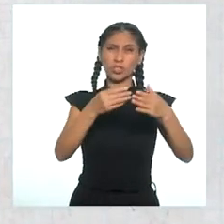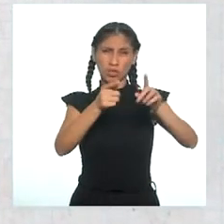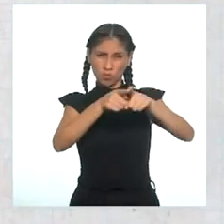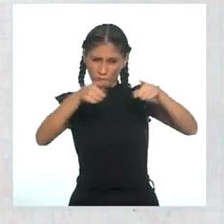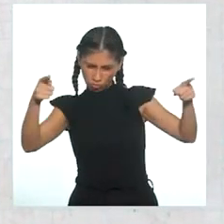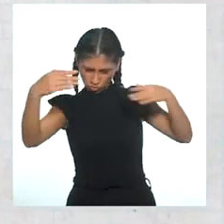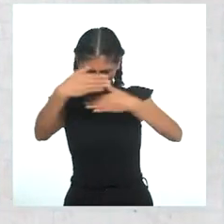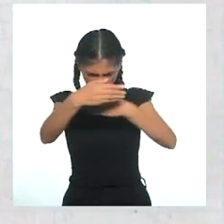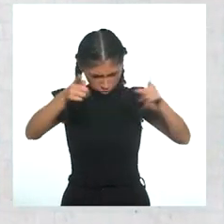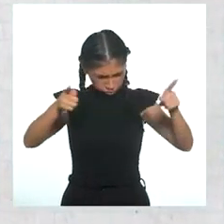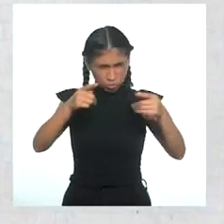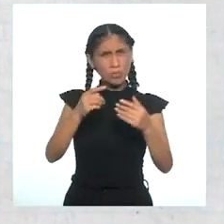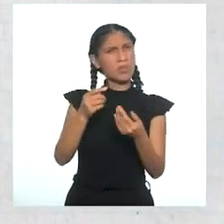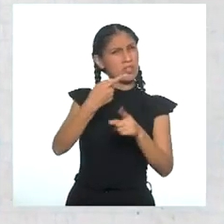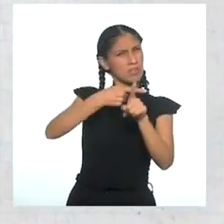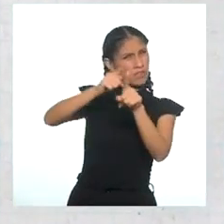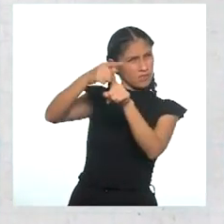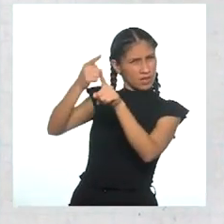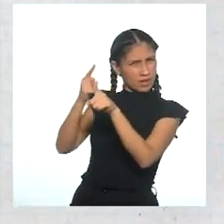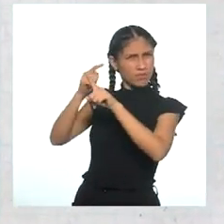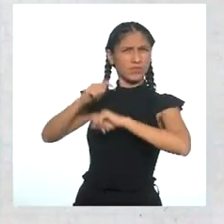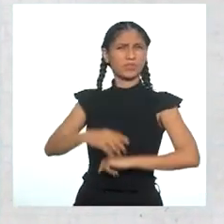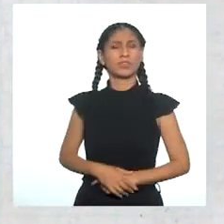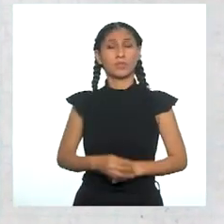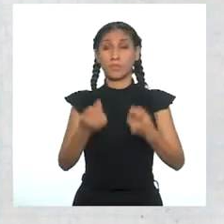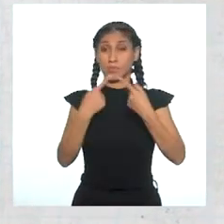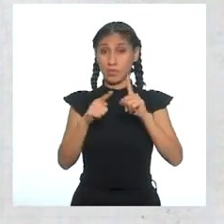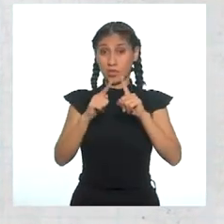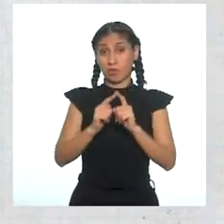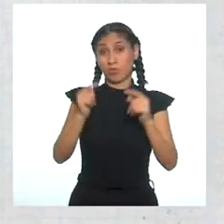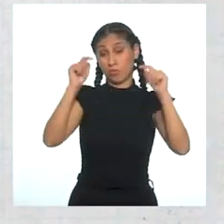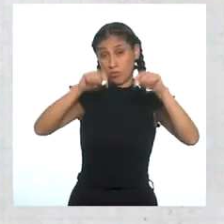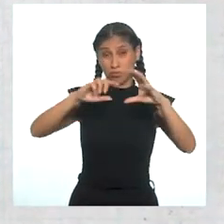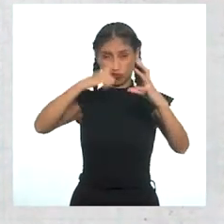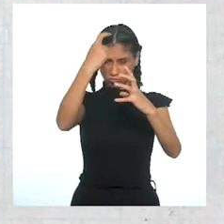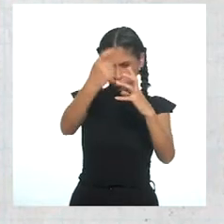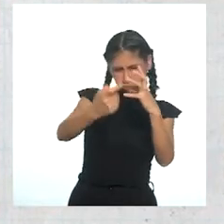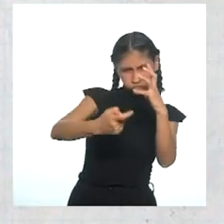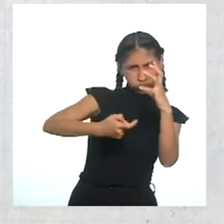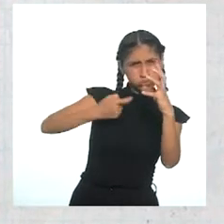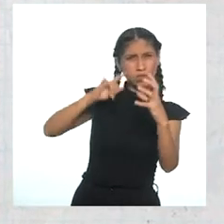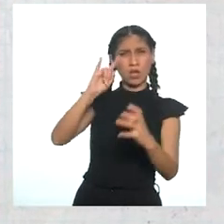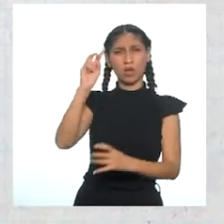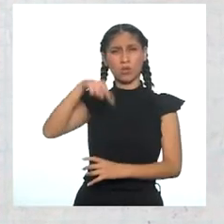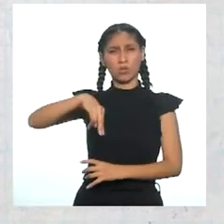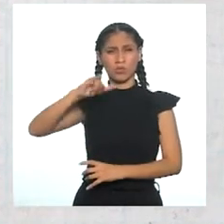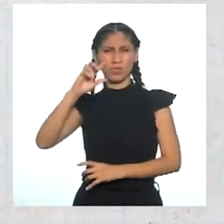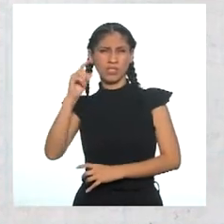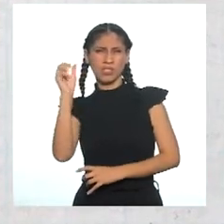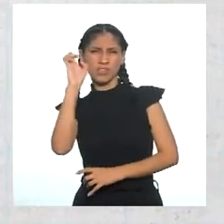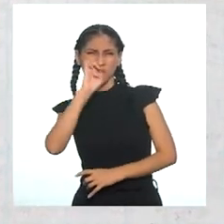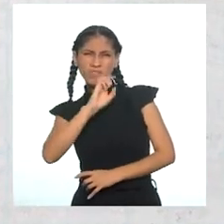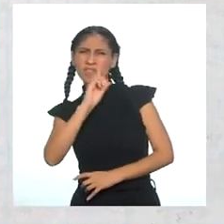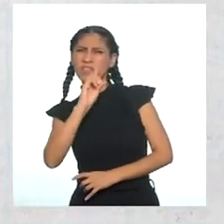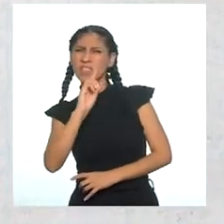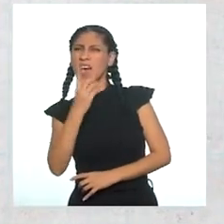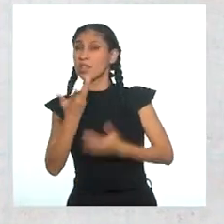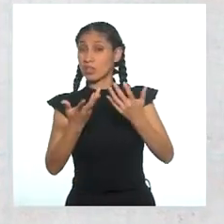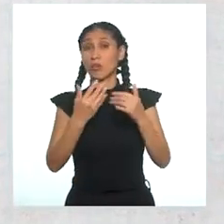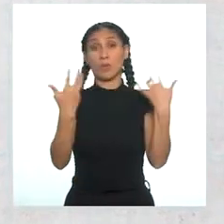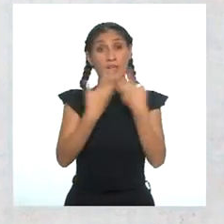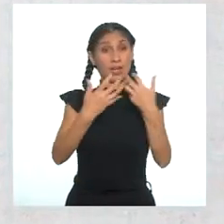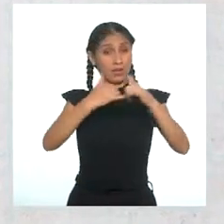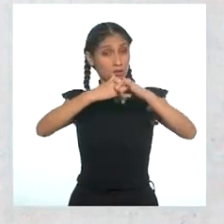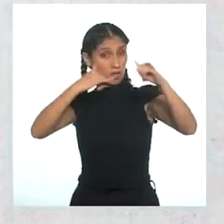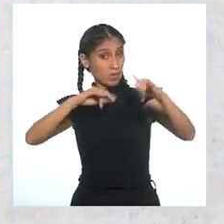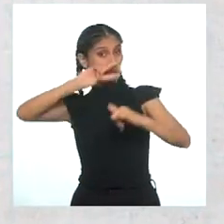locales muy diversas. Pero en el sistema métrico internacional, la unidad de medida de superficie es el metro cuadrado, que